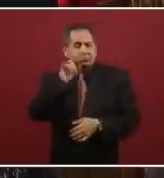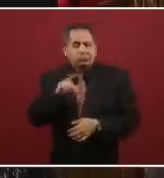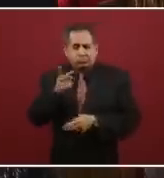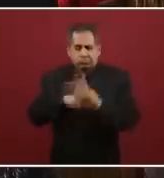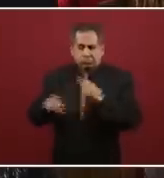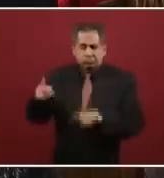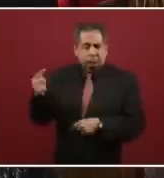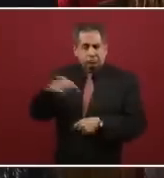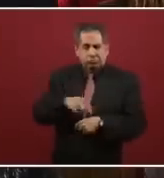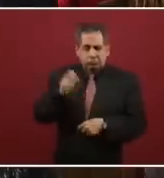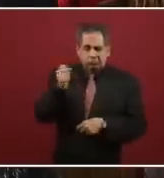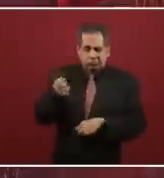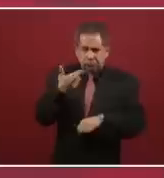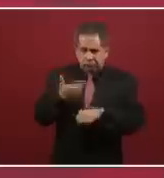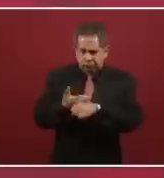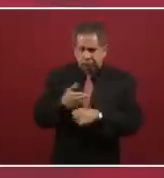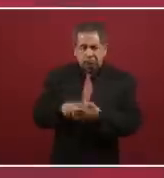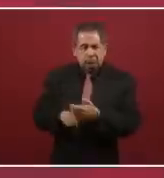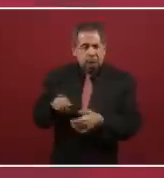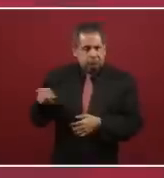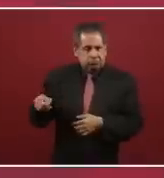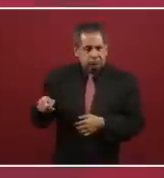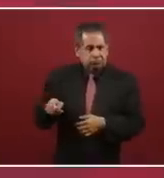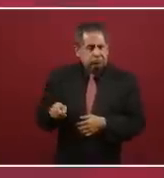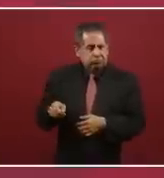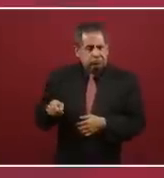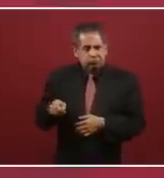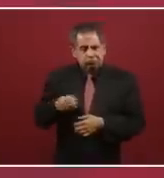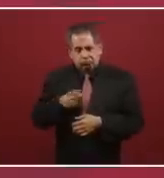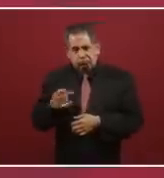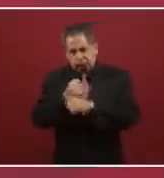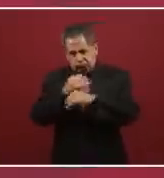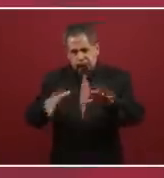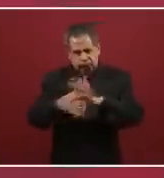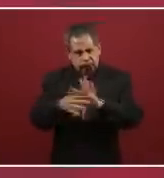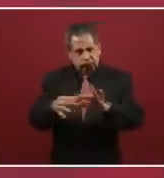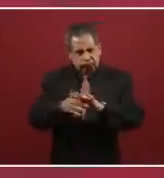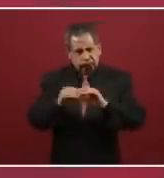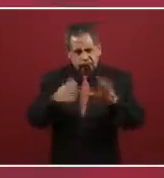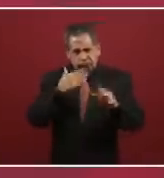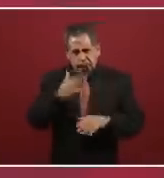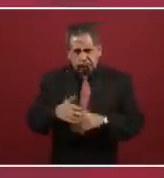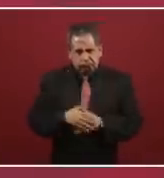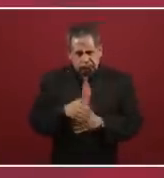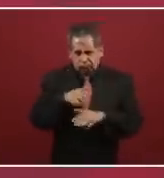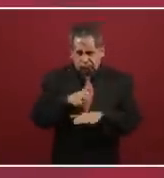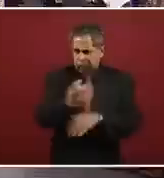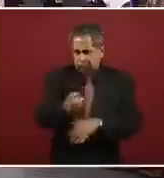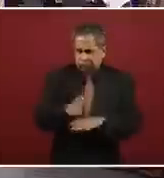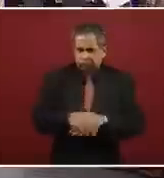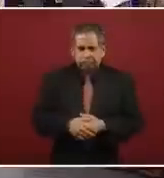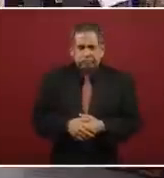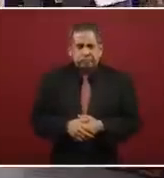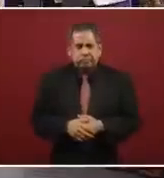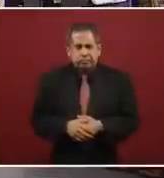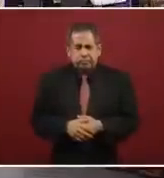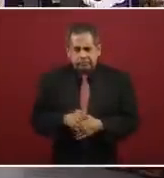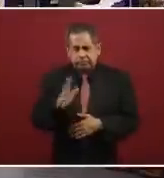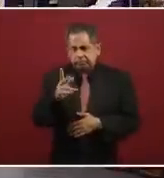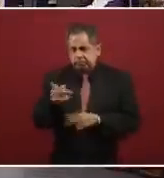secretario de Agricultura y les informa bien sobre esto. Ya ha